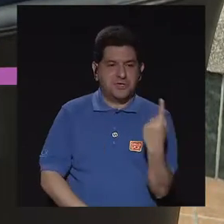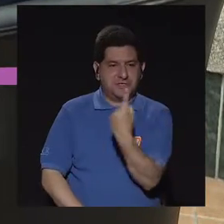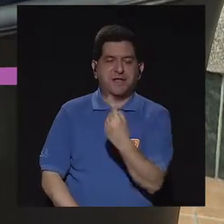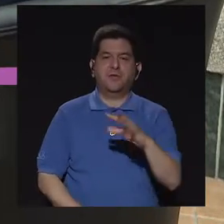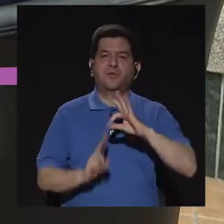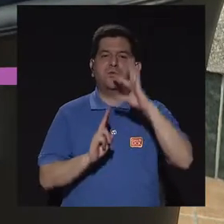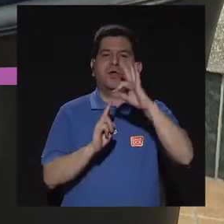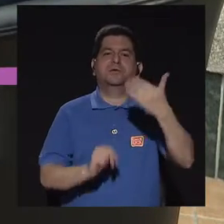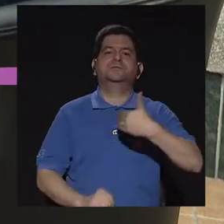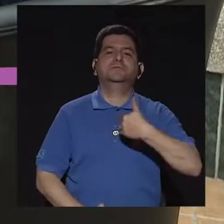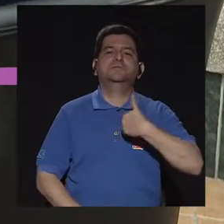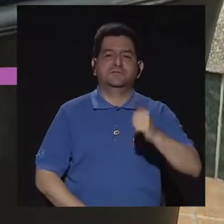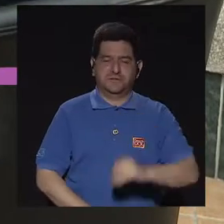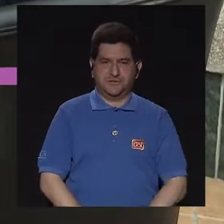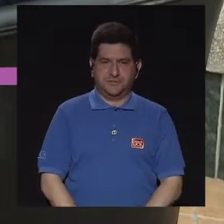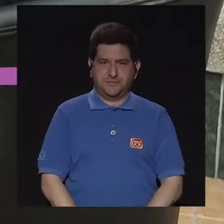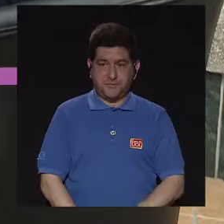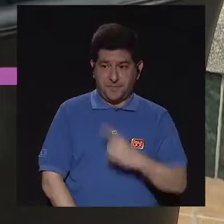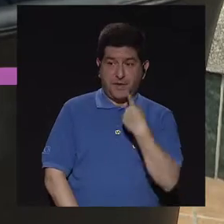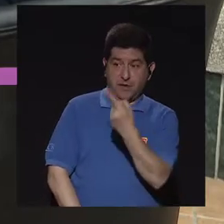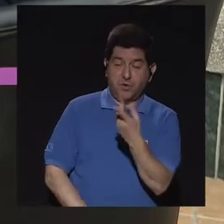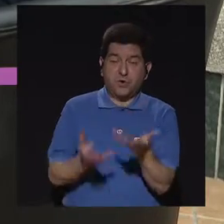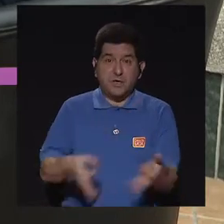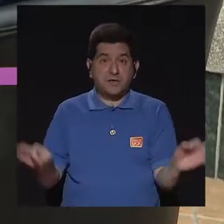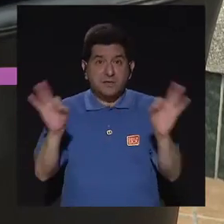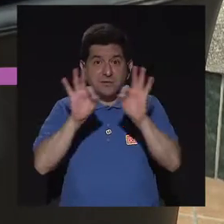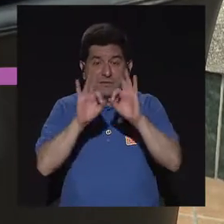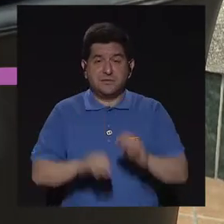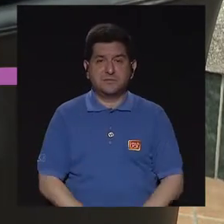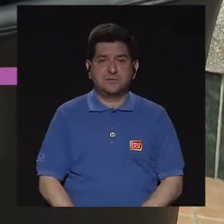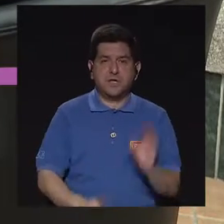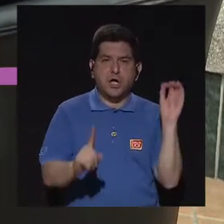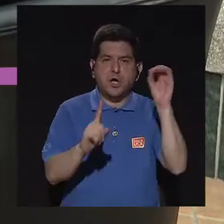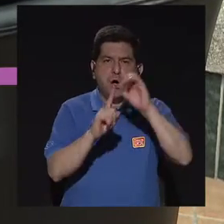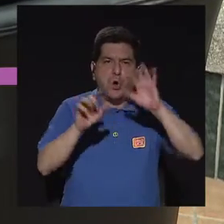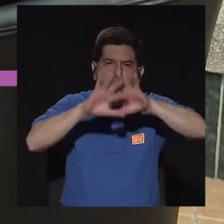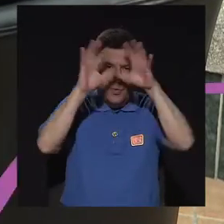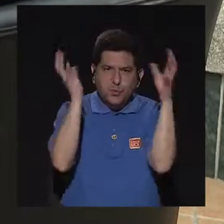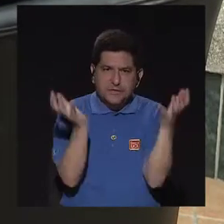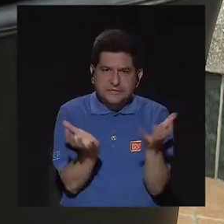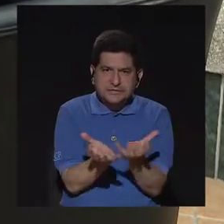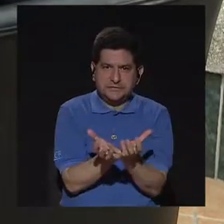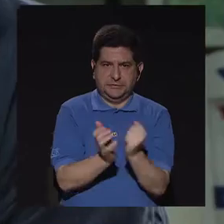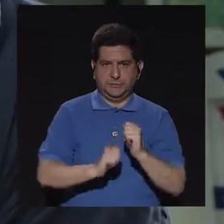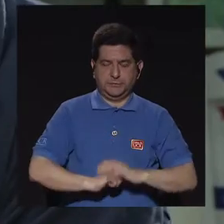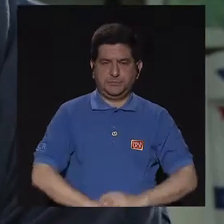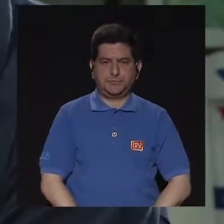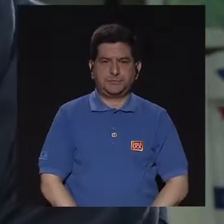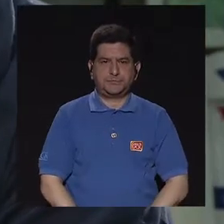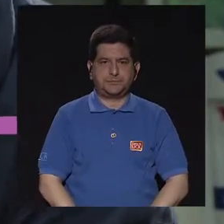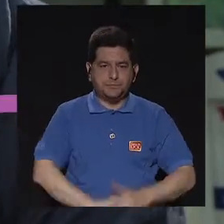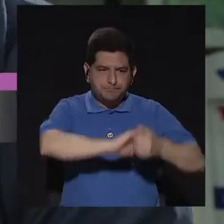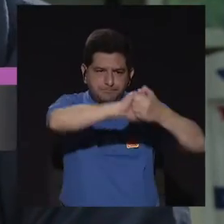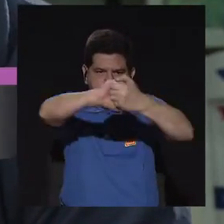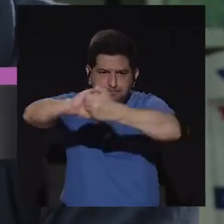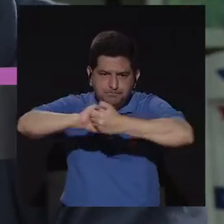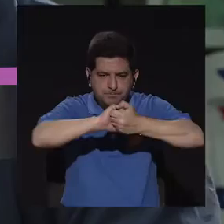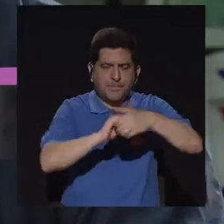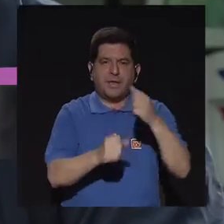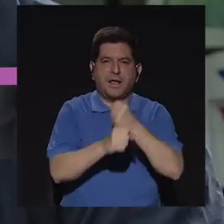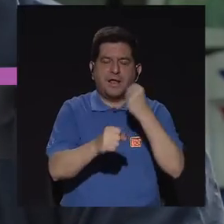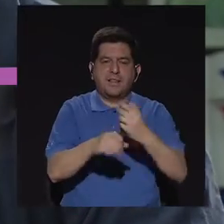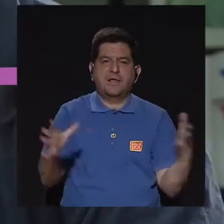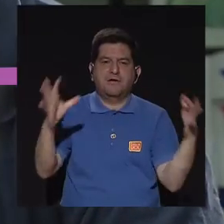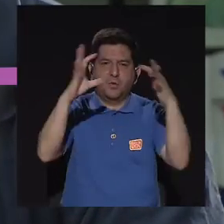opción. Sí, eso que dice es muy importante. Uno de los objetivos globales es la cooperación, el trabajo